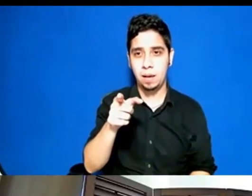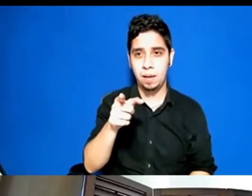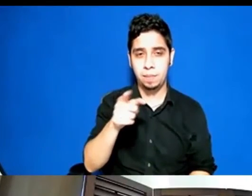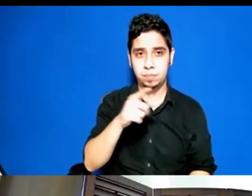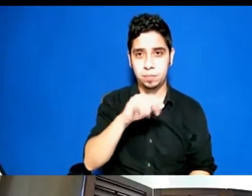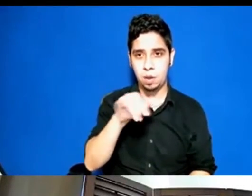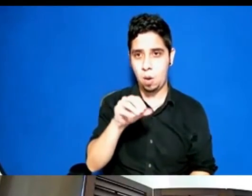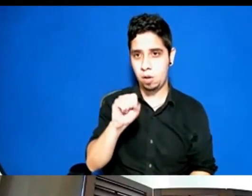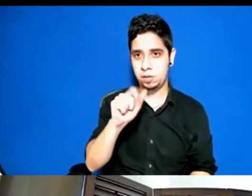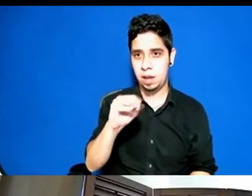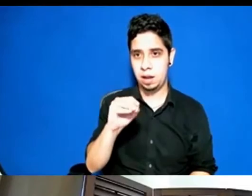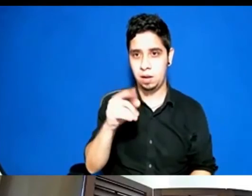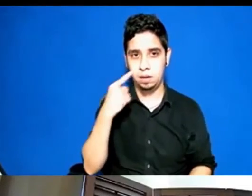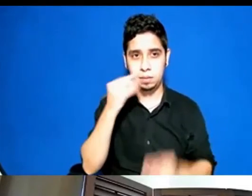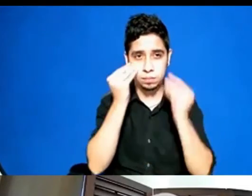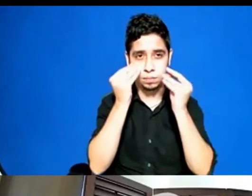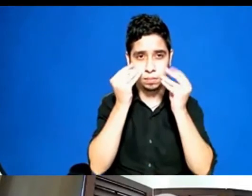y yo también vi a Javier así como que...